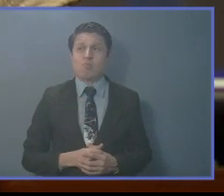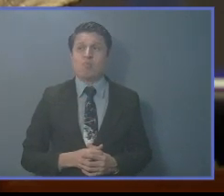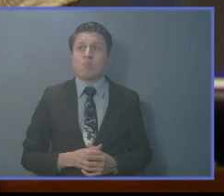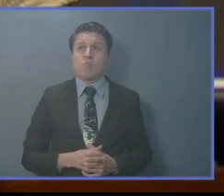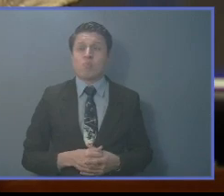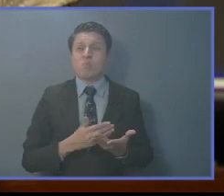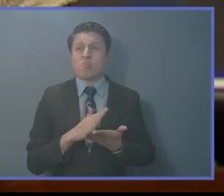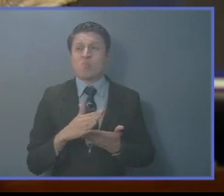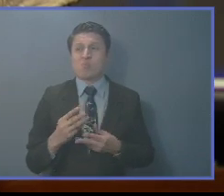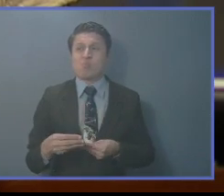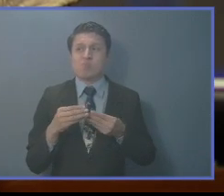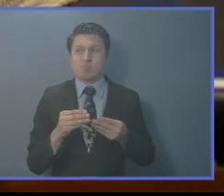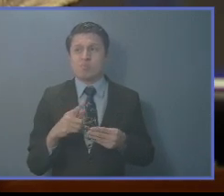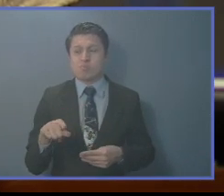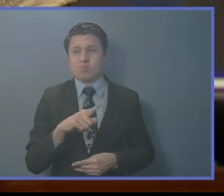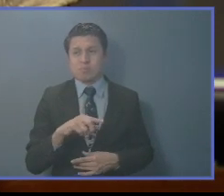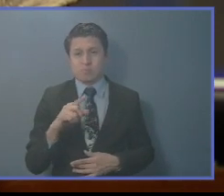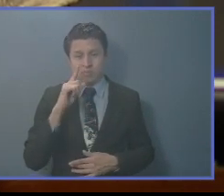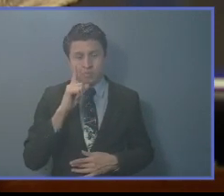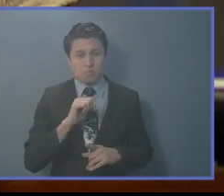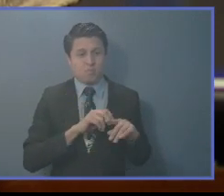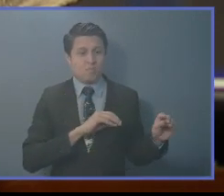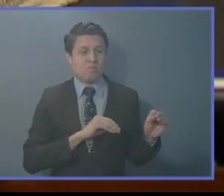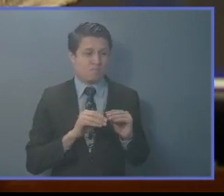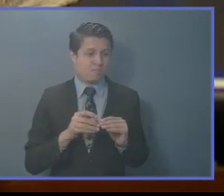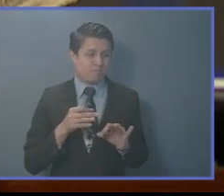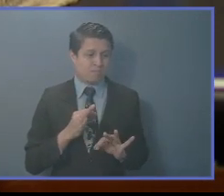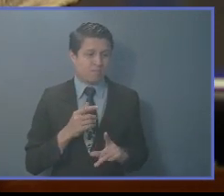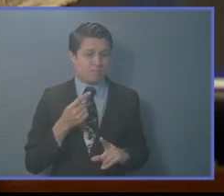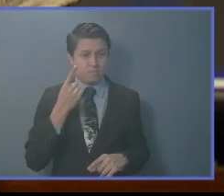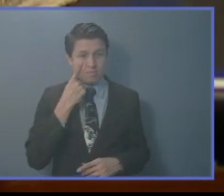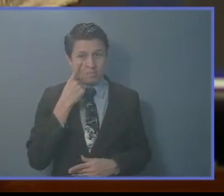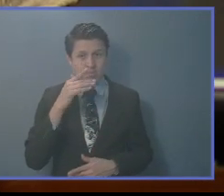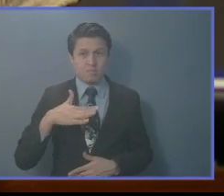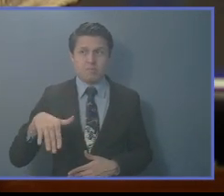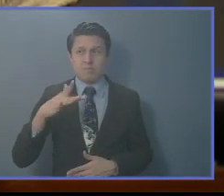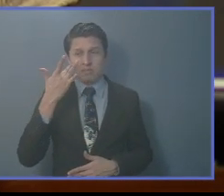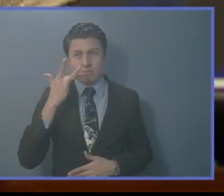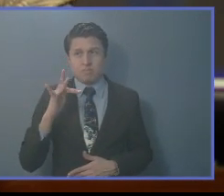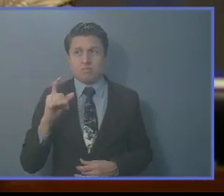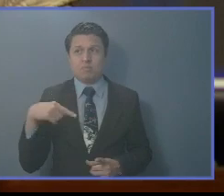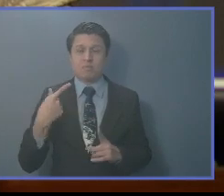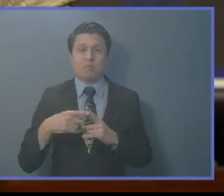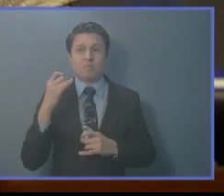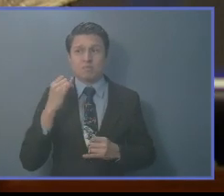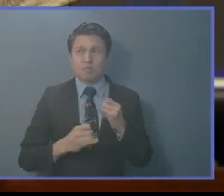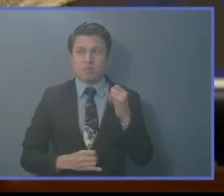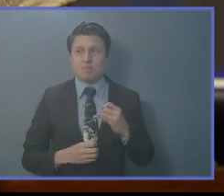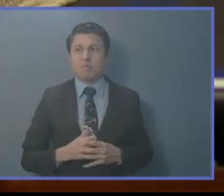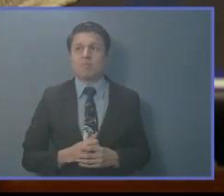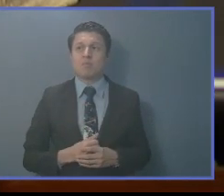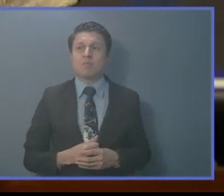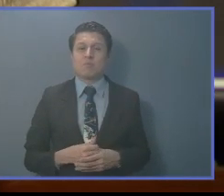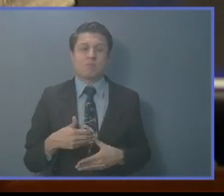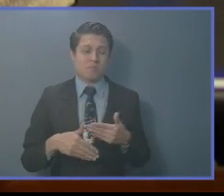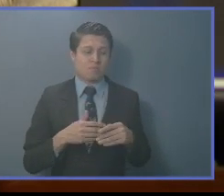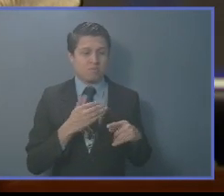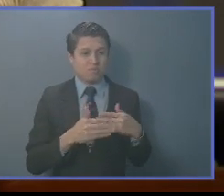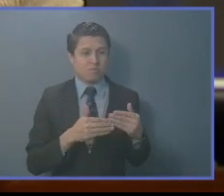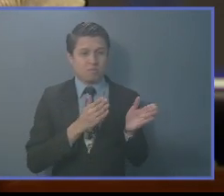ajustables prioritariamente a dar cumplimiento a las medidas de prevención de riesgos ocupacionales pudiendo pactarse el trabajo de hasta 3